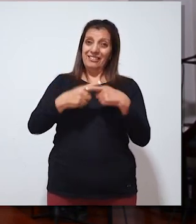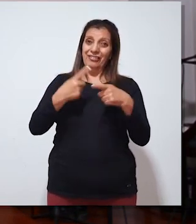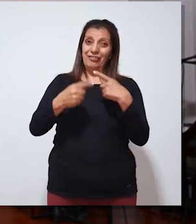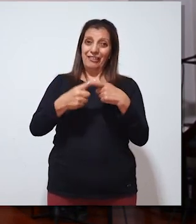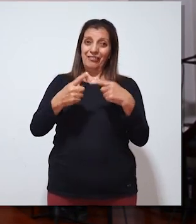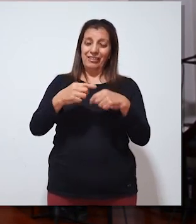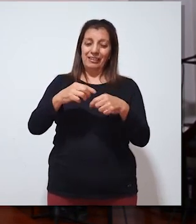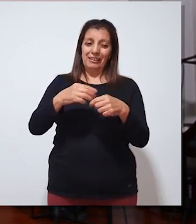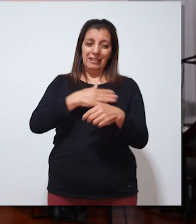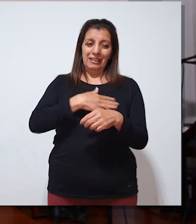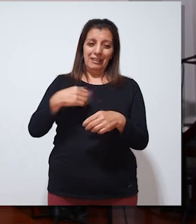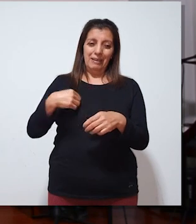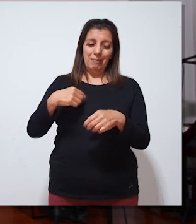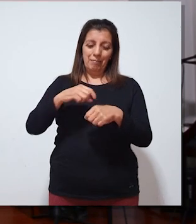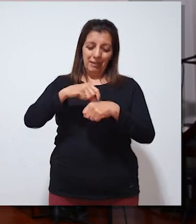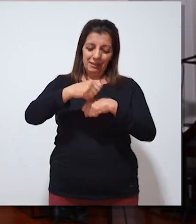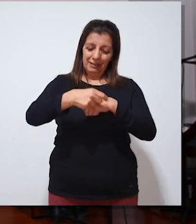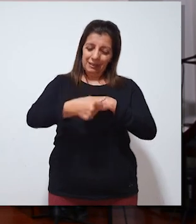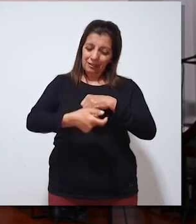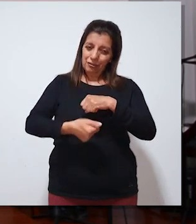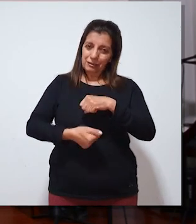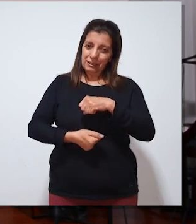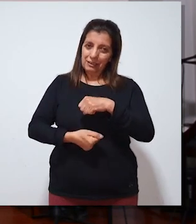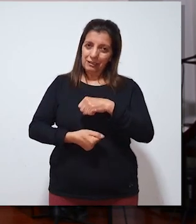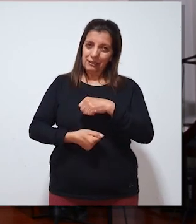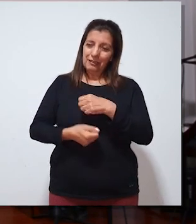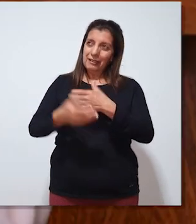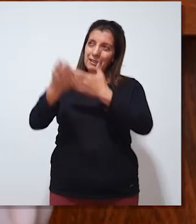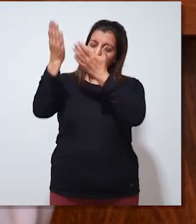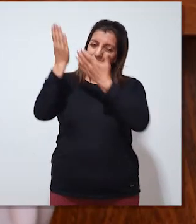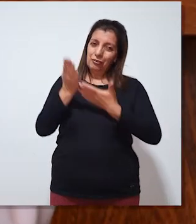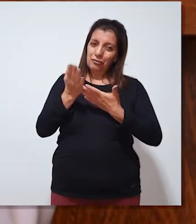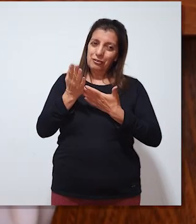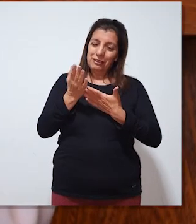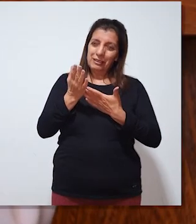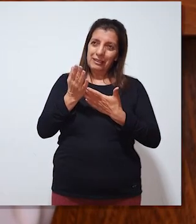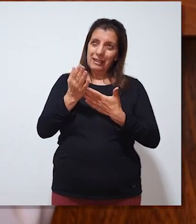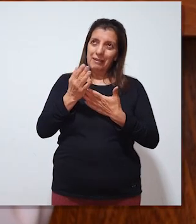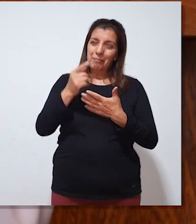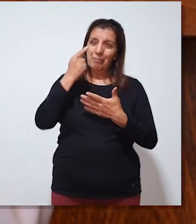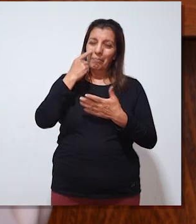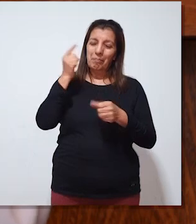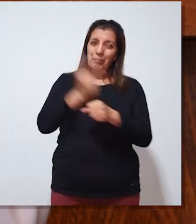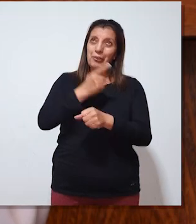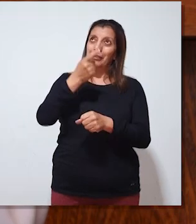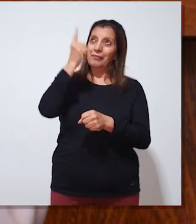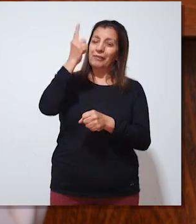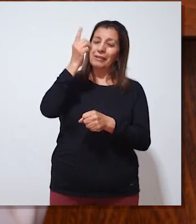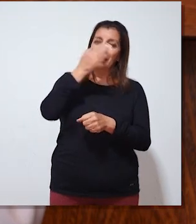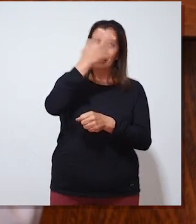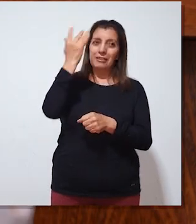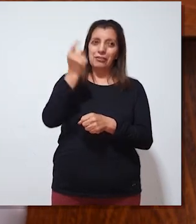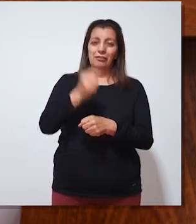Señor les conceda la alegría del Espíritu y los bienes de su reino. Amén. Que descienda sobre todos